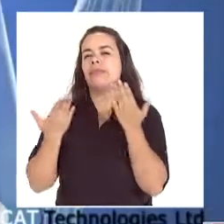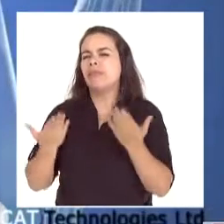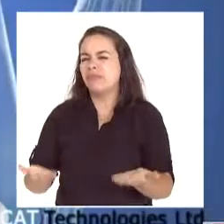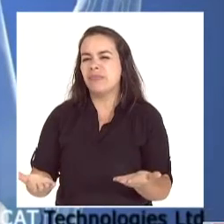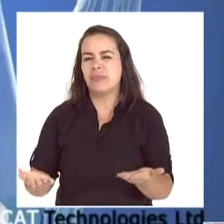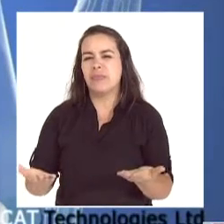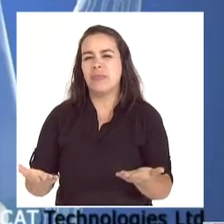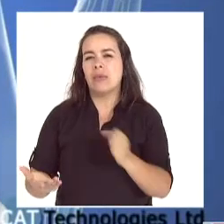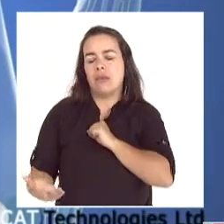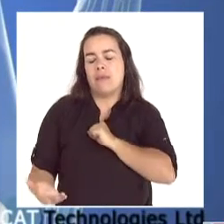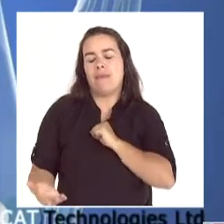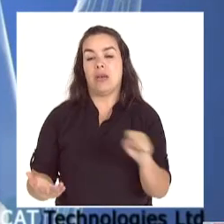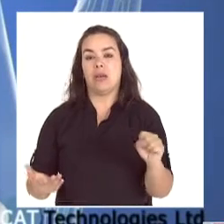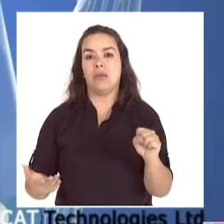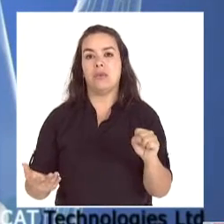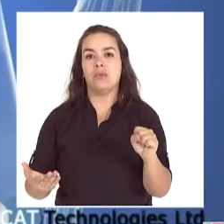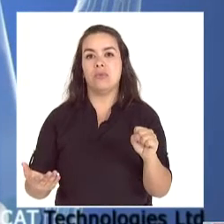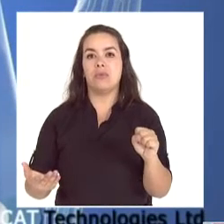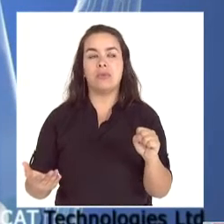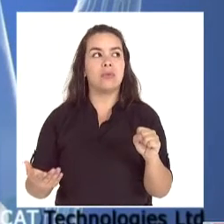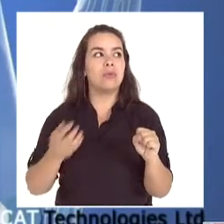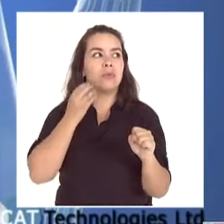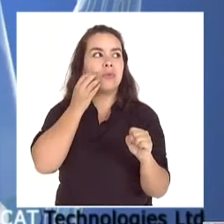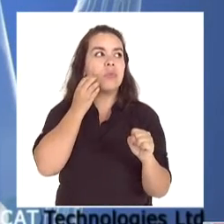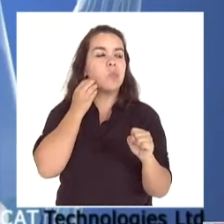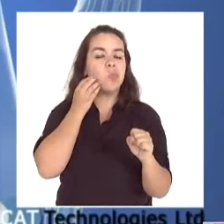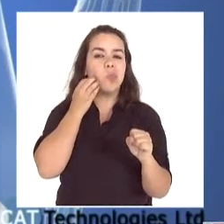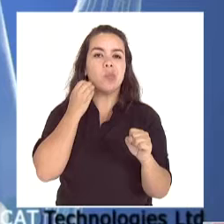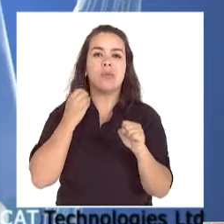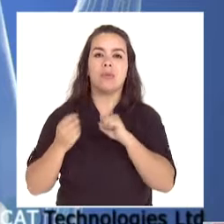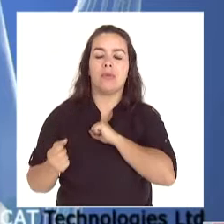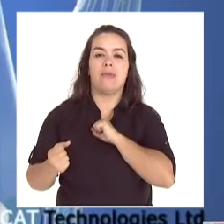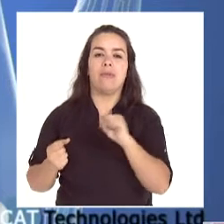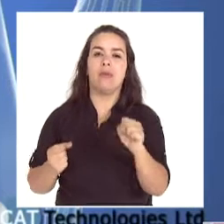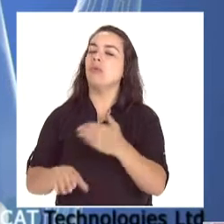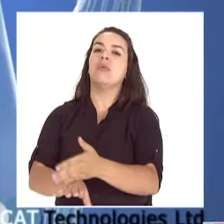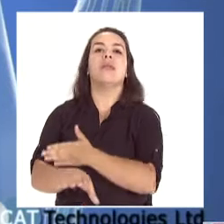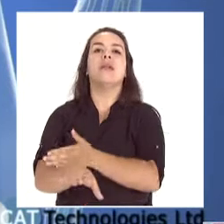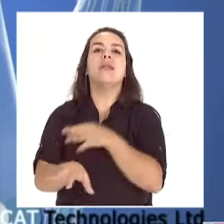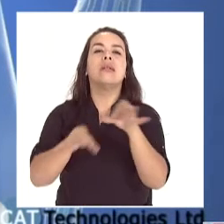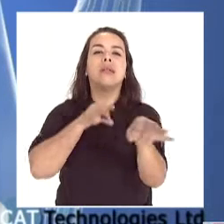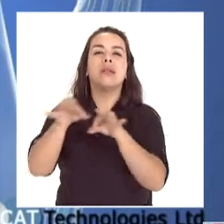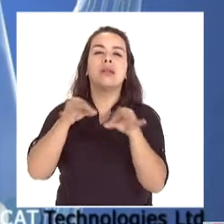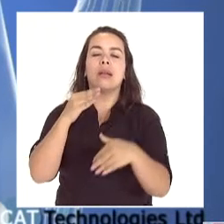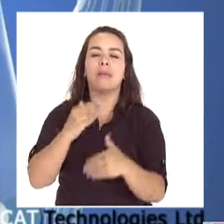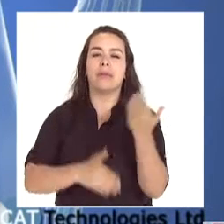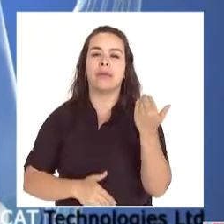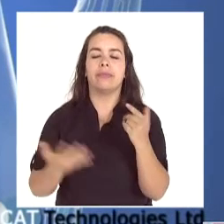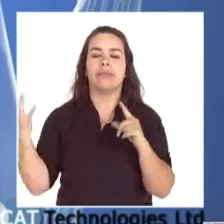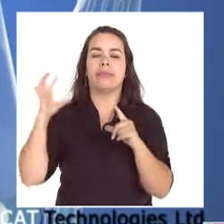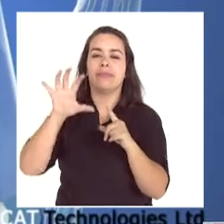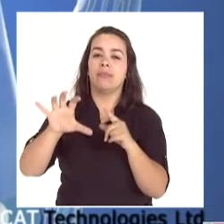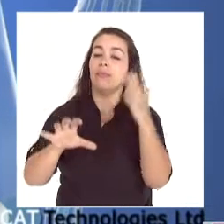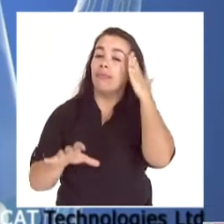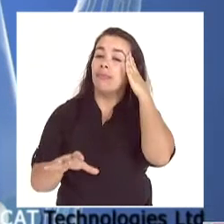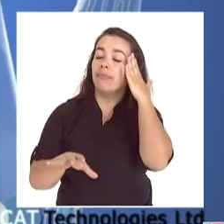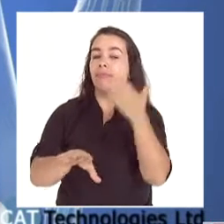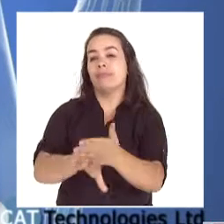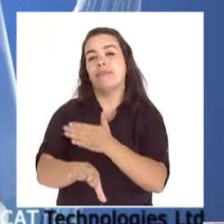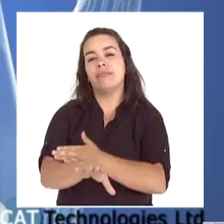los infartos, que era lo que estábamos explicando pues al principio del programa. Como les